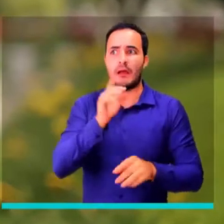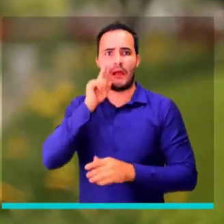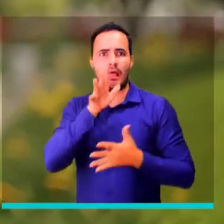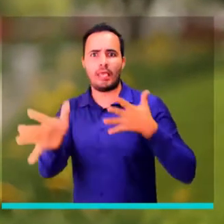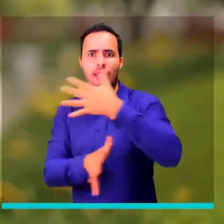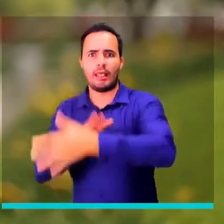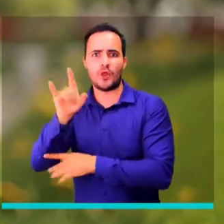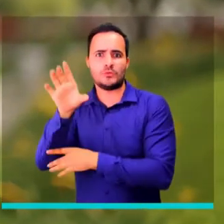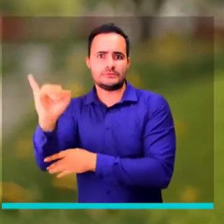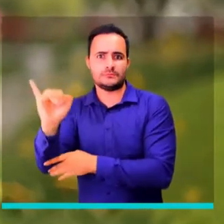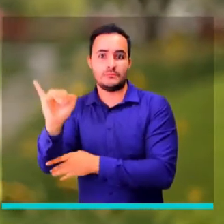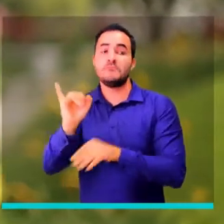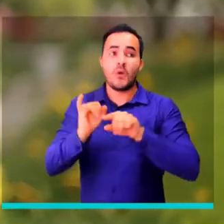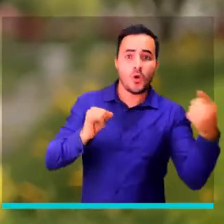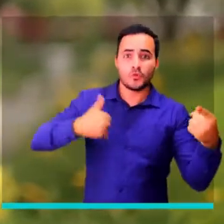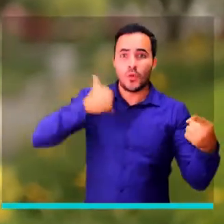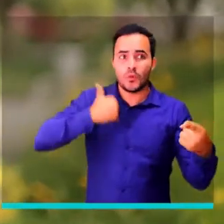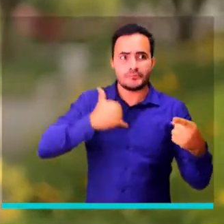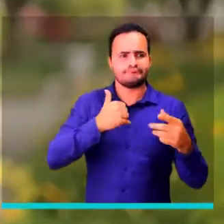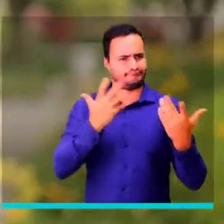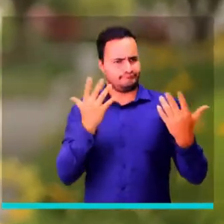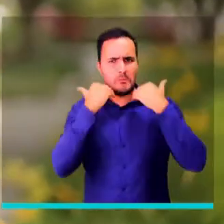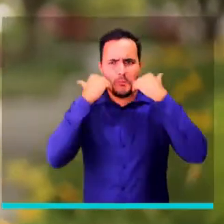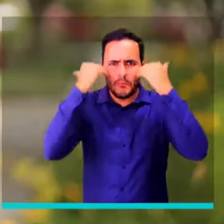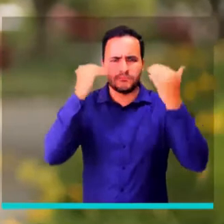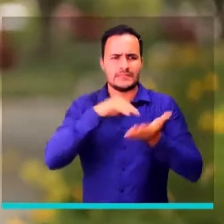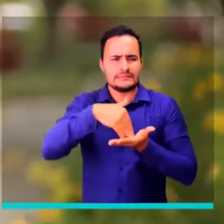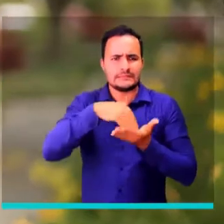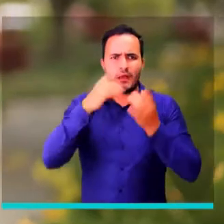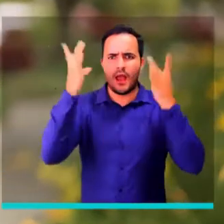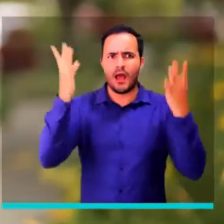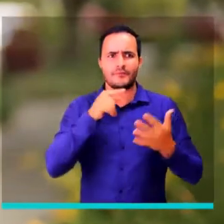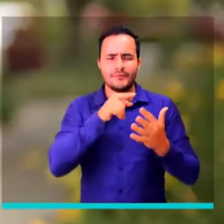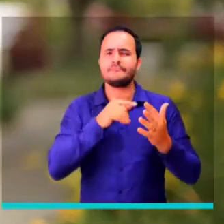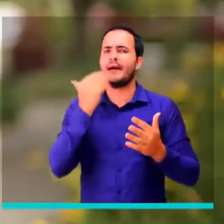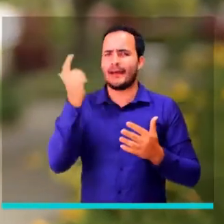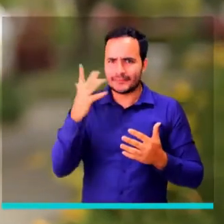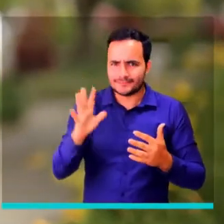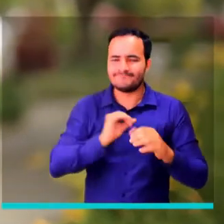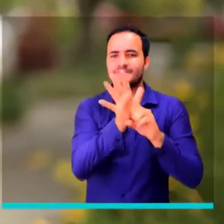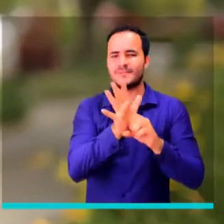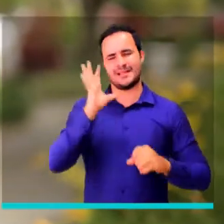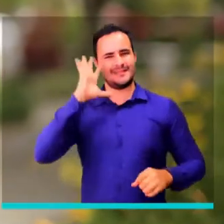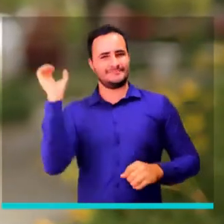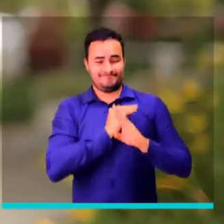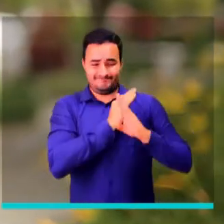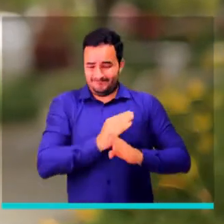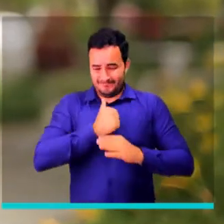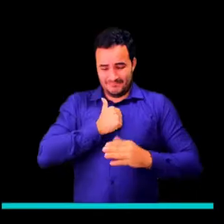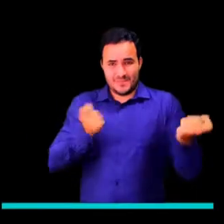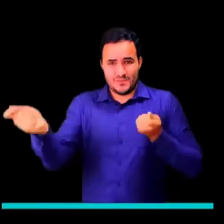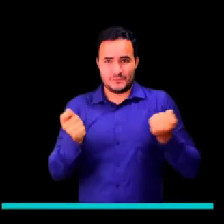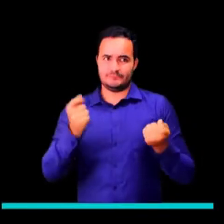se incrementaron las cifras de personas jóvenes con síntomas graves. Definitivamente es el autocuidado el arma más eficaz para combatir el